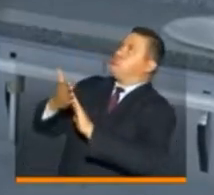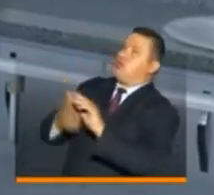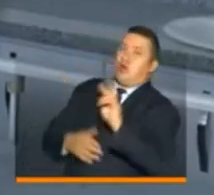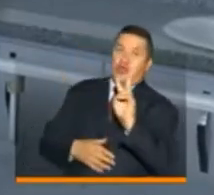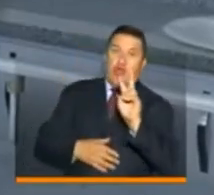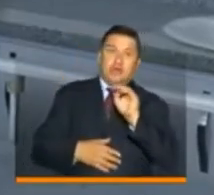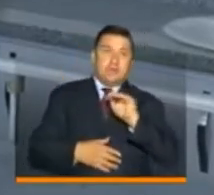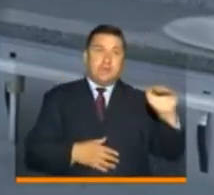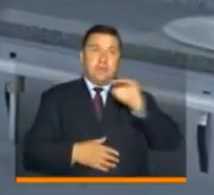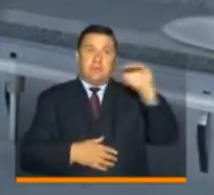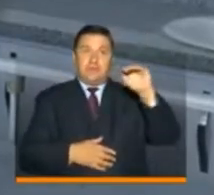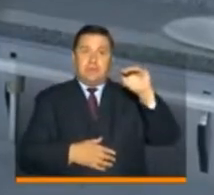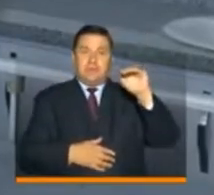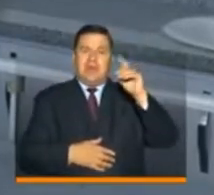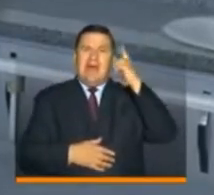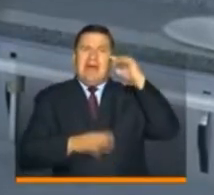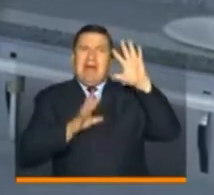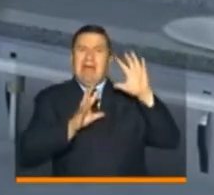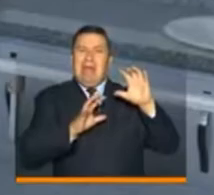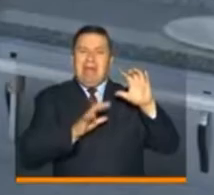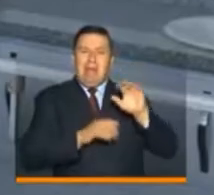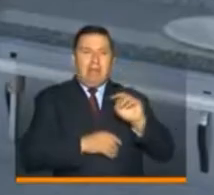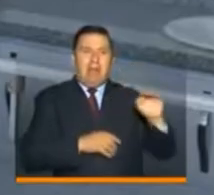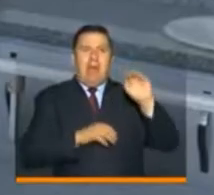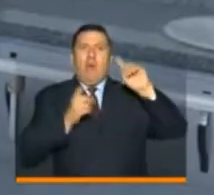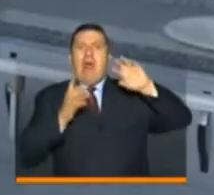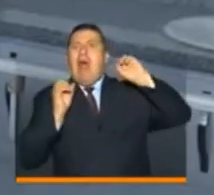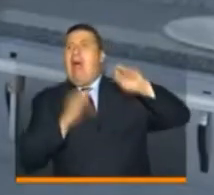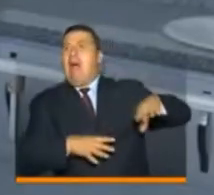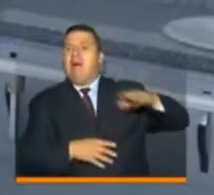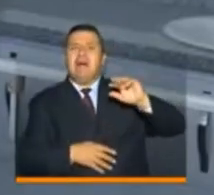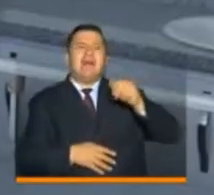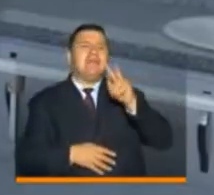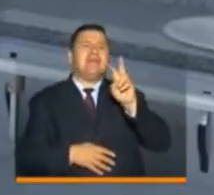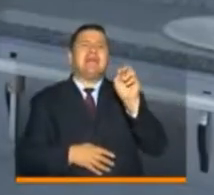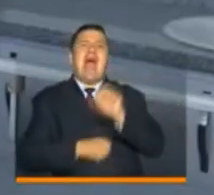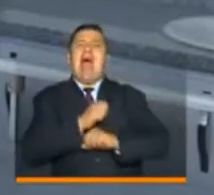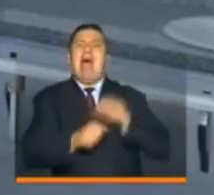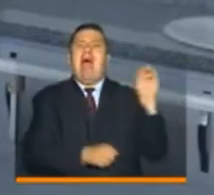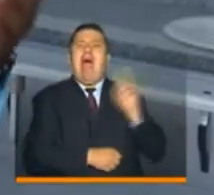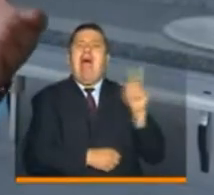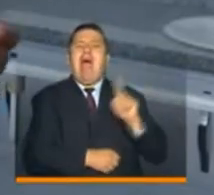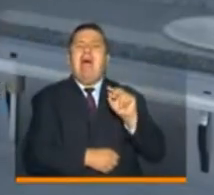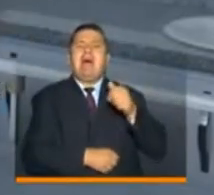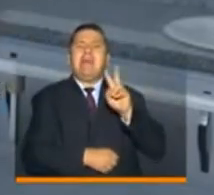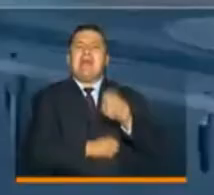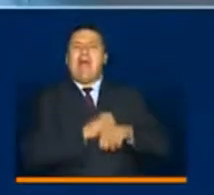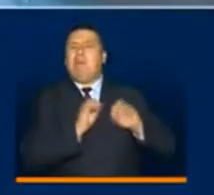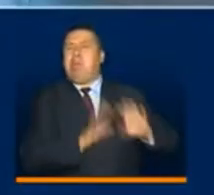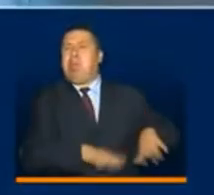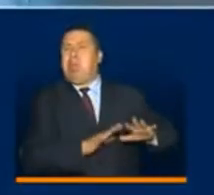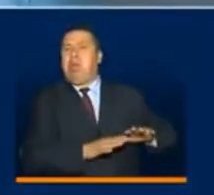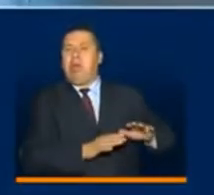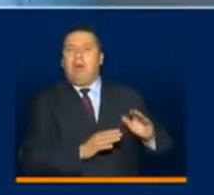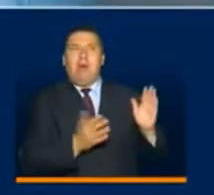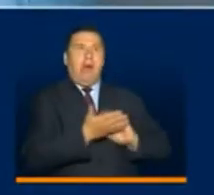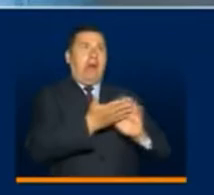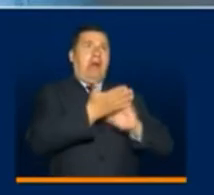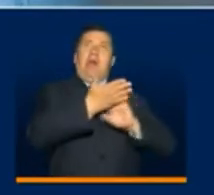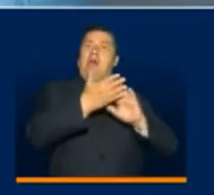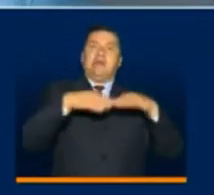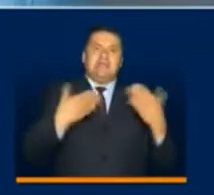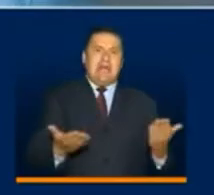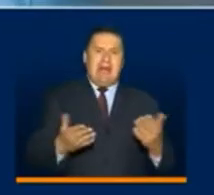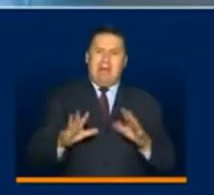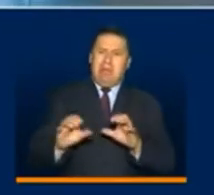pisos completos que estaban completamente abandonados hace 17 años. Se activaron nuevos servicios, hemos remodelado